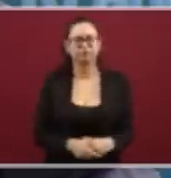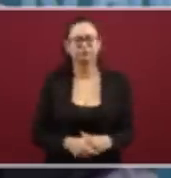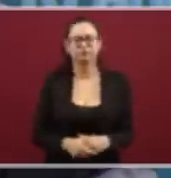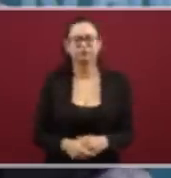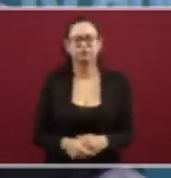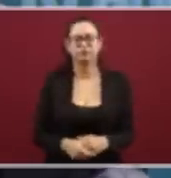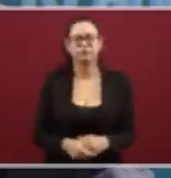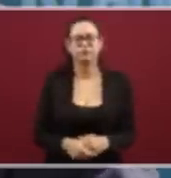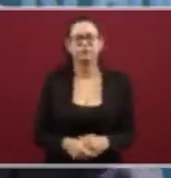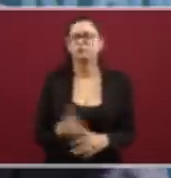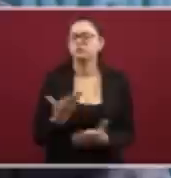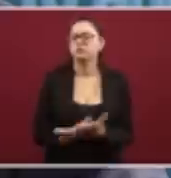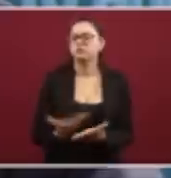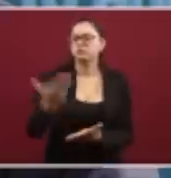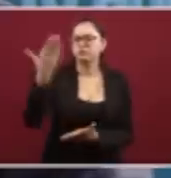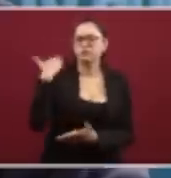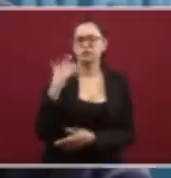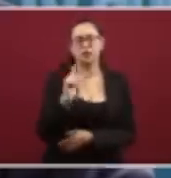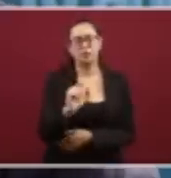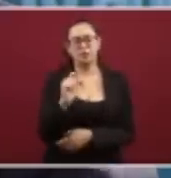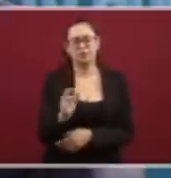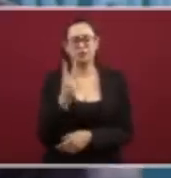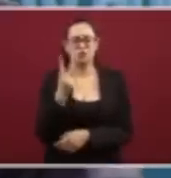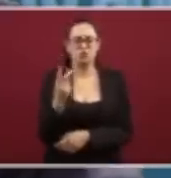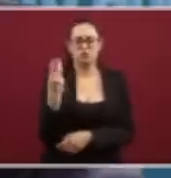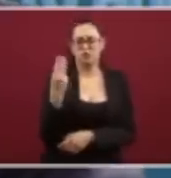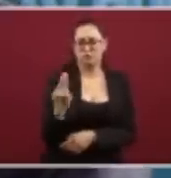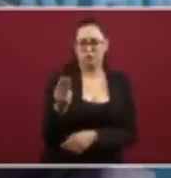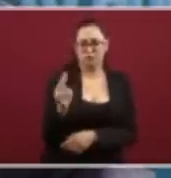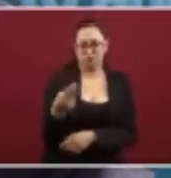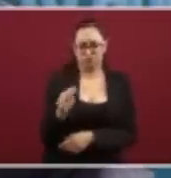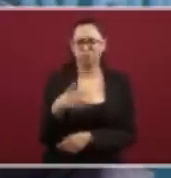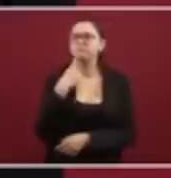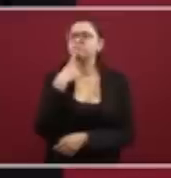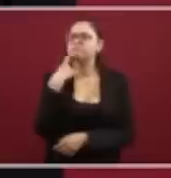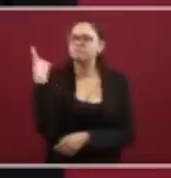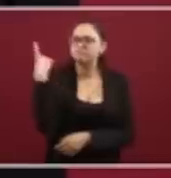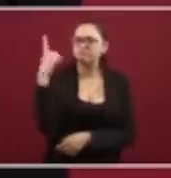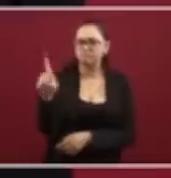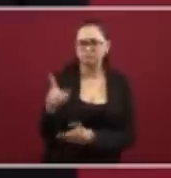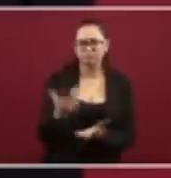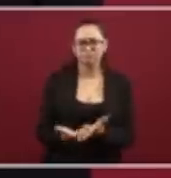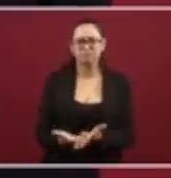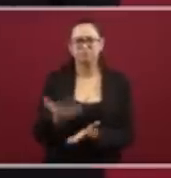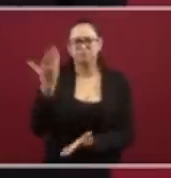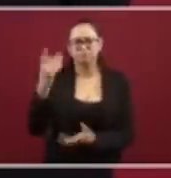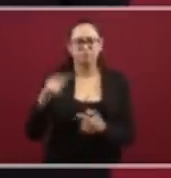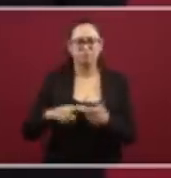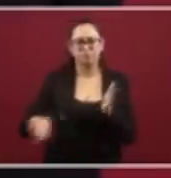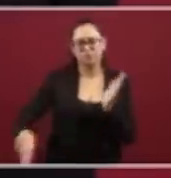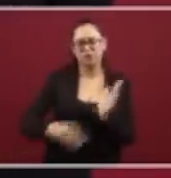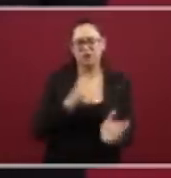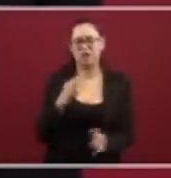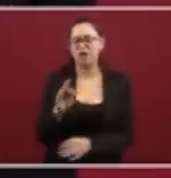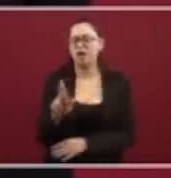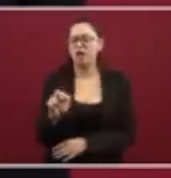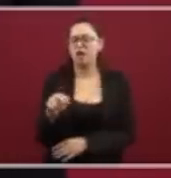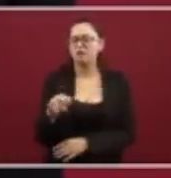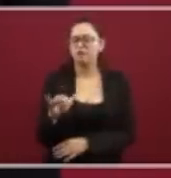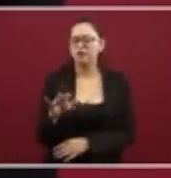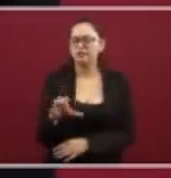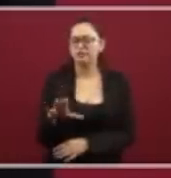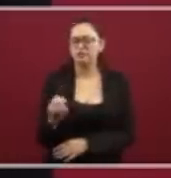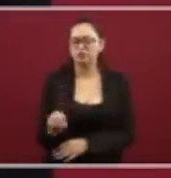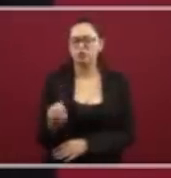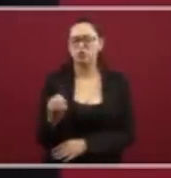presentó una denuncia el pasado 22 de mayo esta denuncia fue suscrita por francisco javier morales oviedo